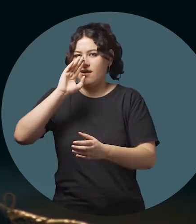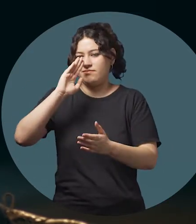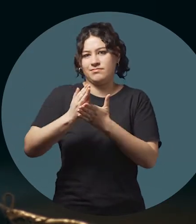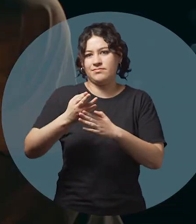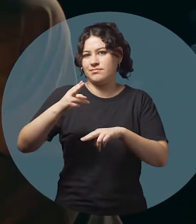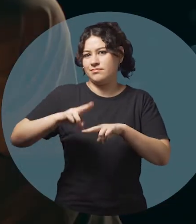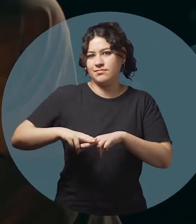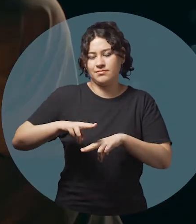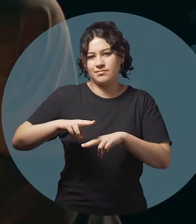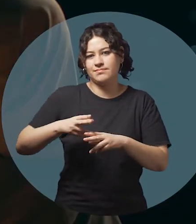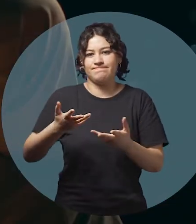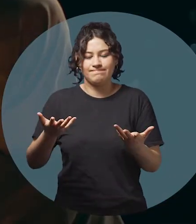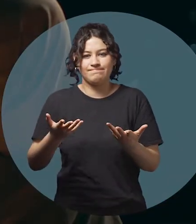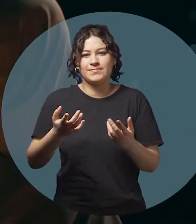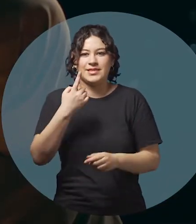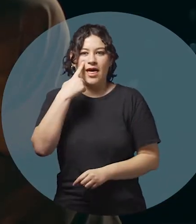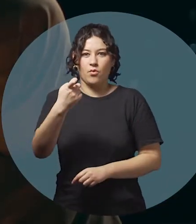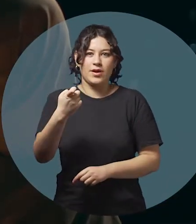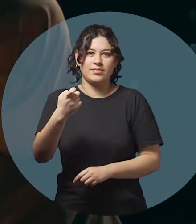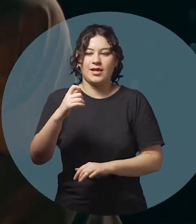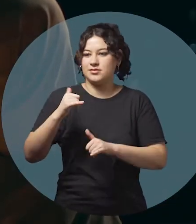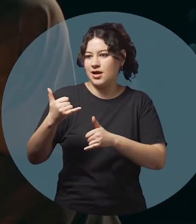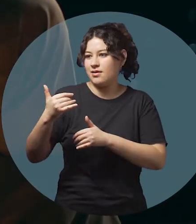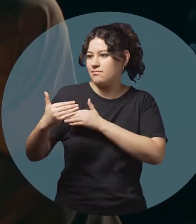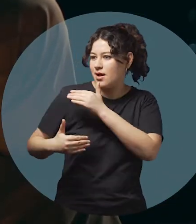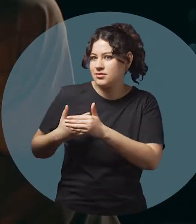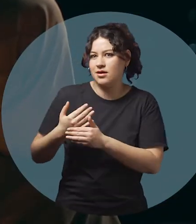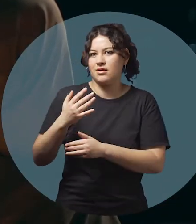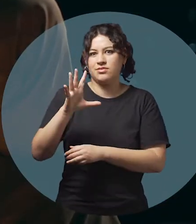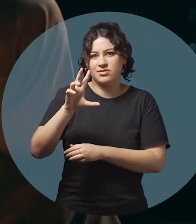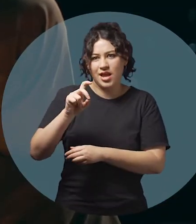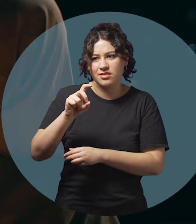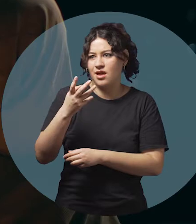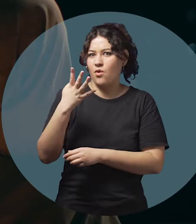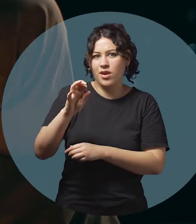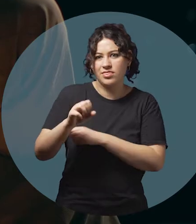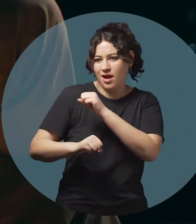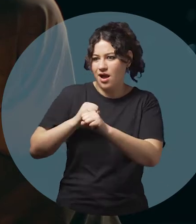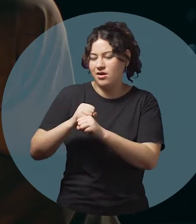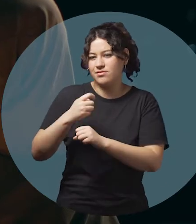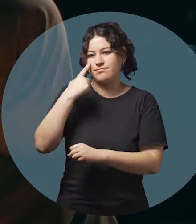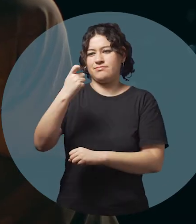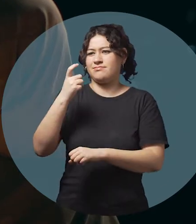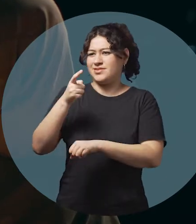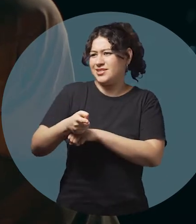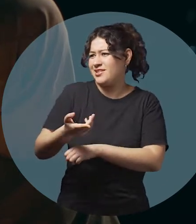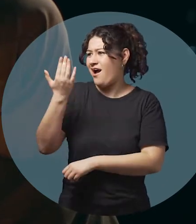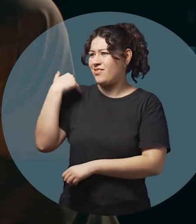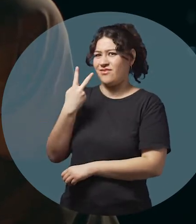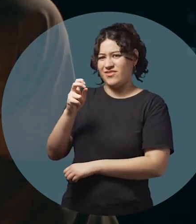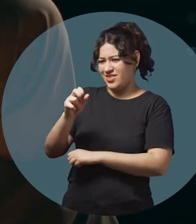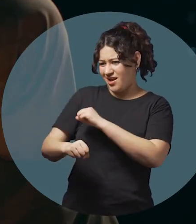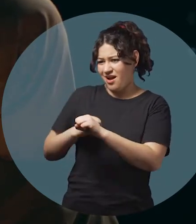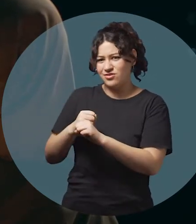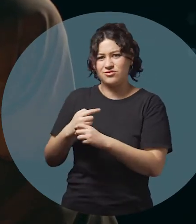tu vida. Uno se da cuenta cuando pasan 30, 40 años que eso lo decidiste a los 20